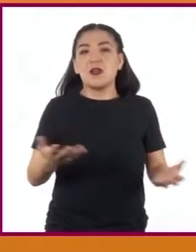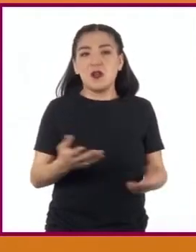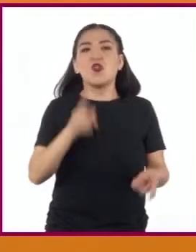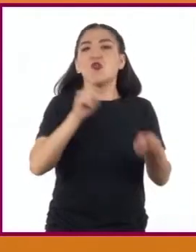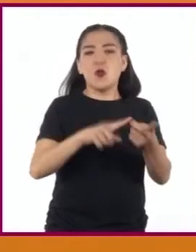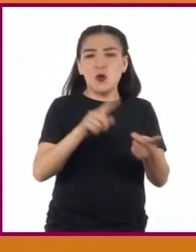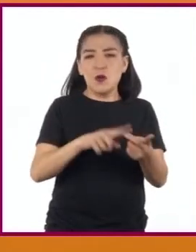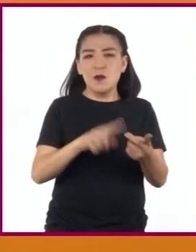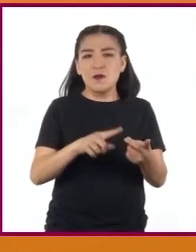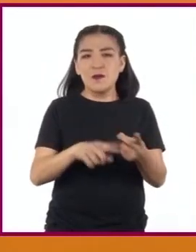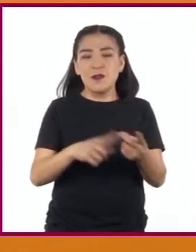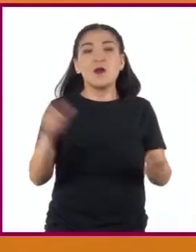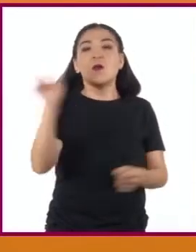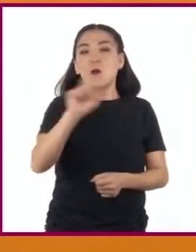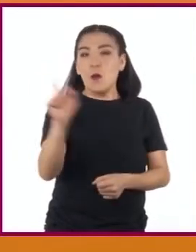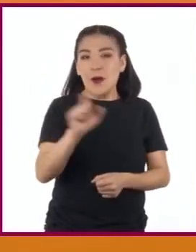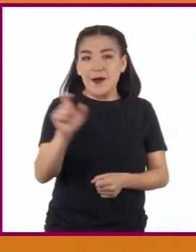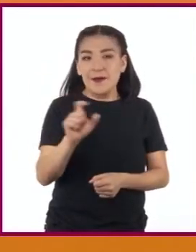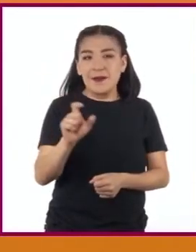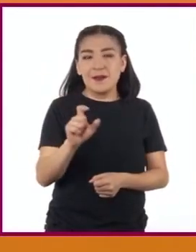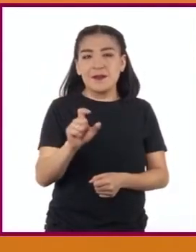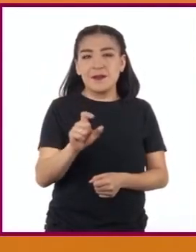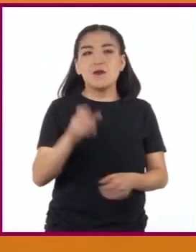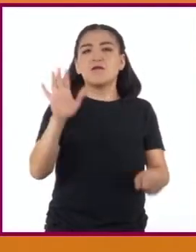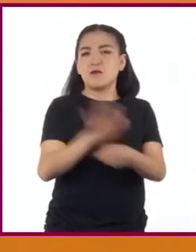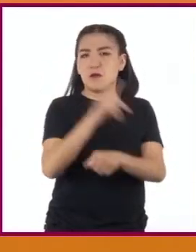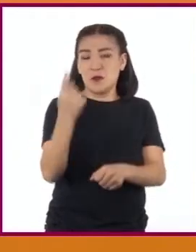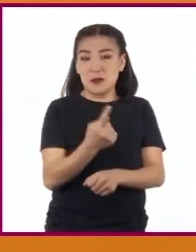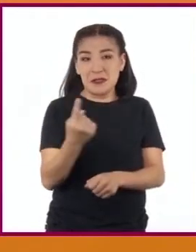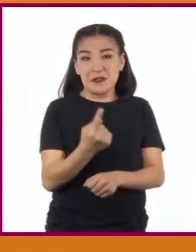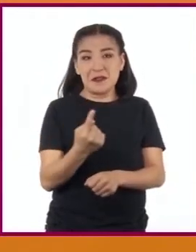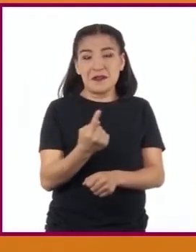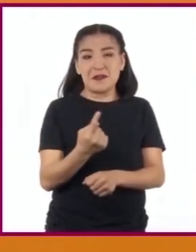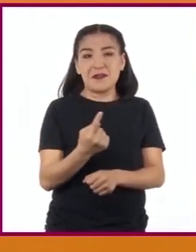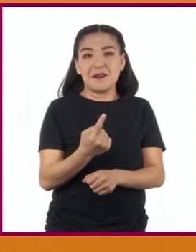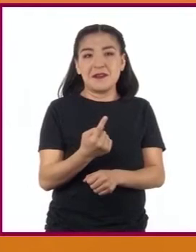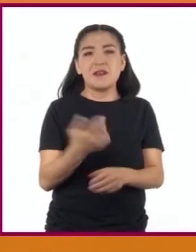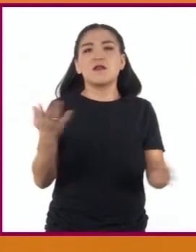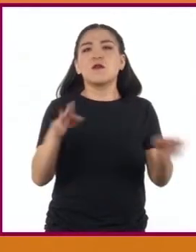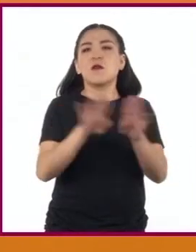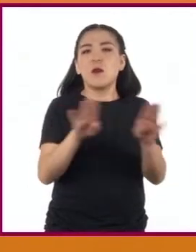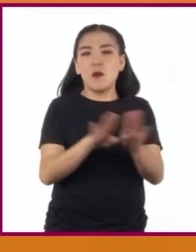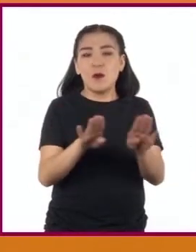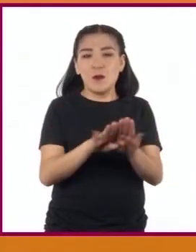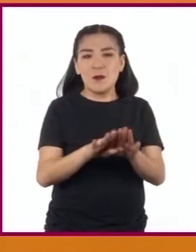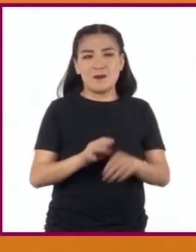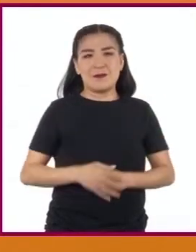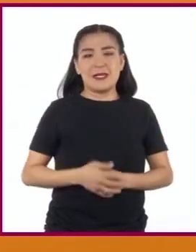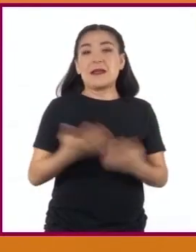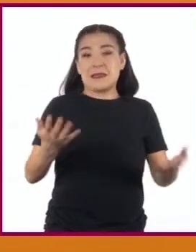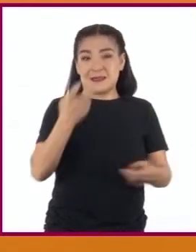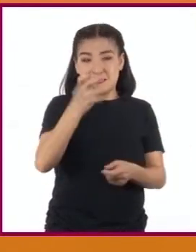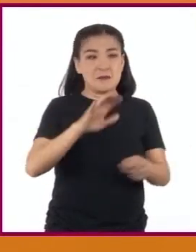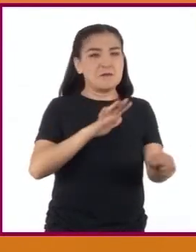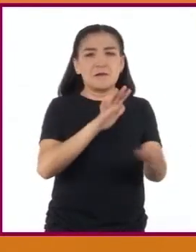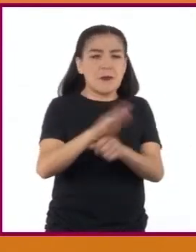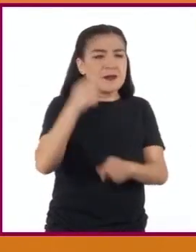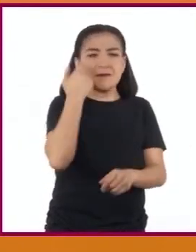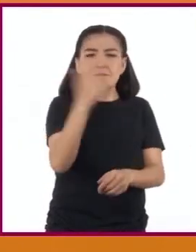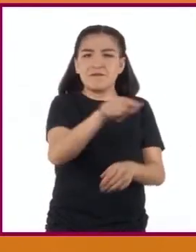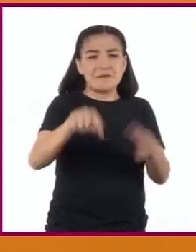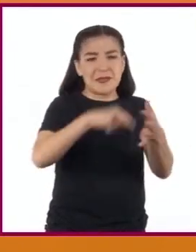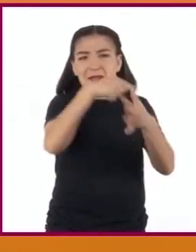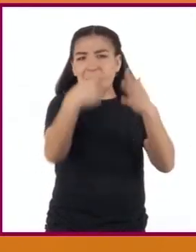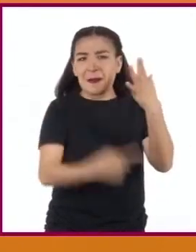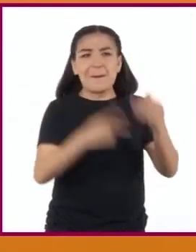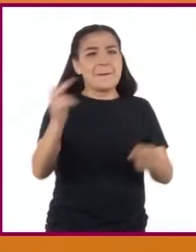¿dónde?, ¿cuándo?, ¿por qué?, y ¿cómo? Cualquiera de las preguntas